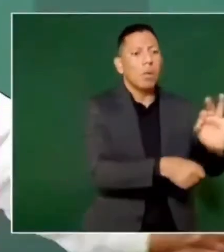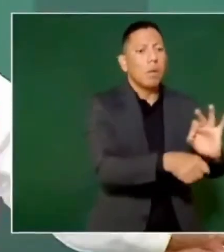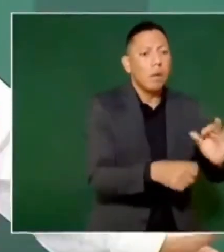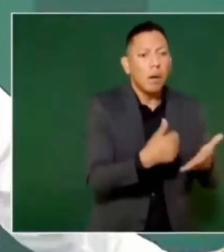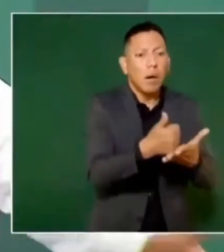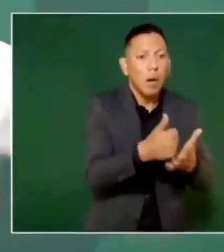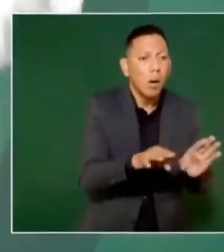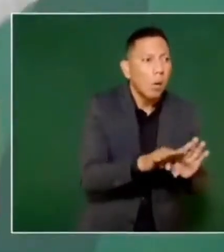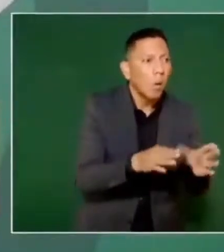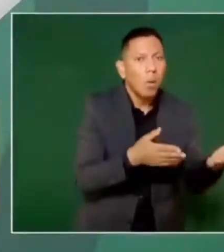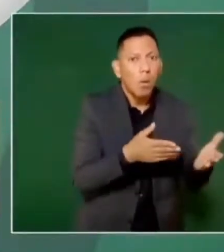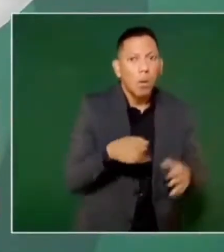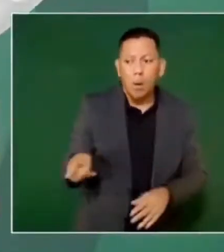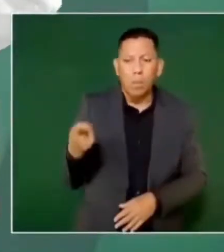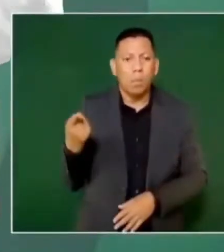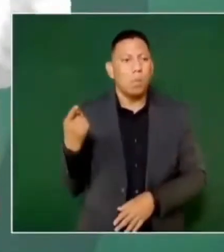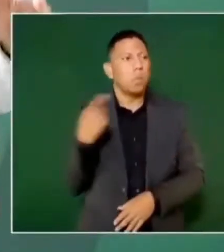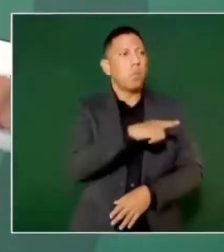y